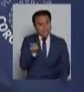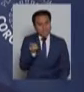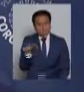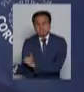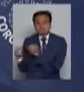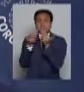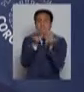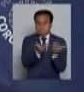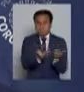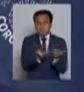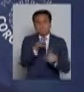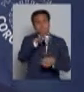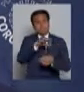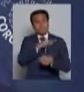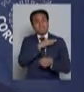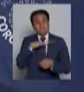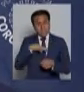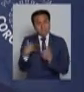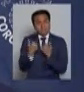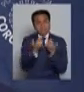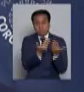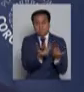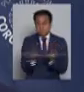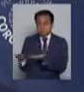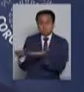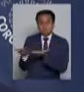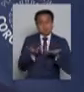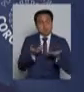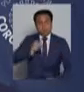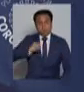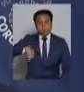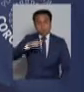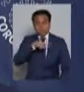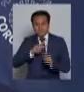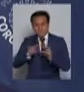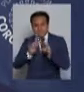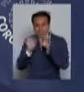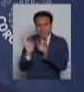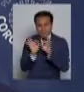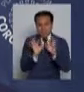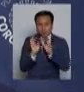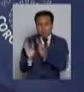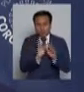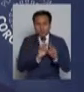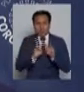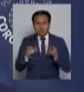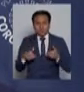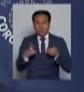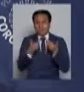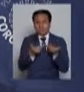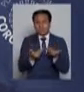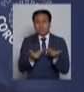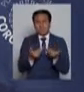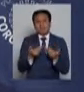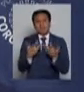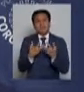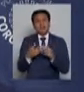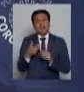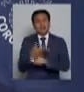puesto a disposición del Ministerio y los estamos, por supuesto, preparando para ser usados. Ya hemos hablado de las máquinas de